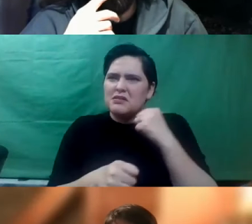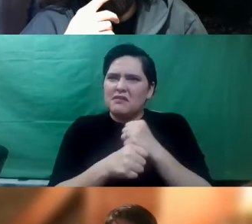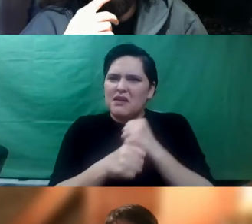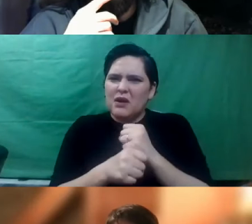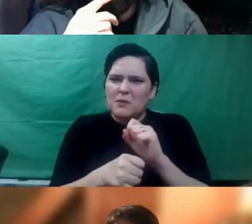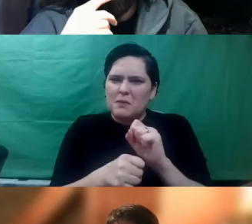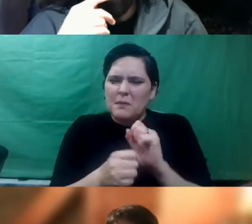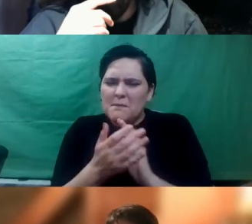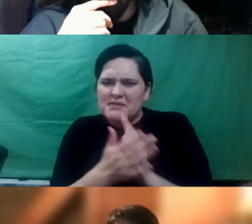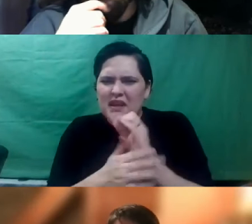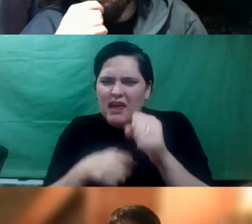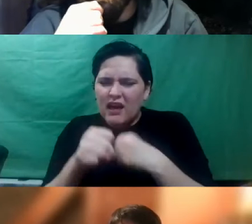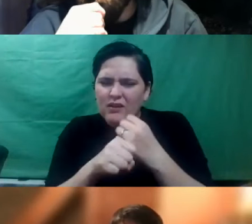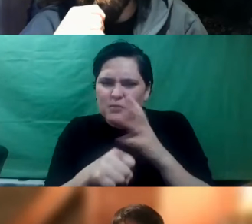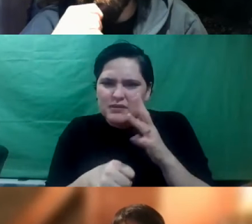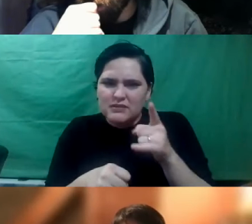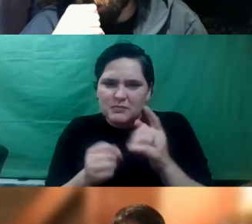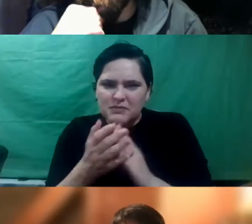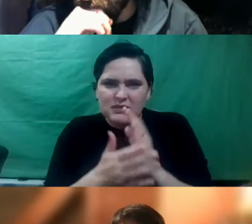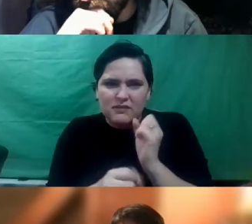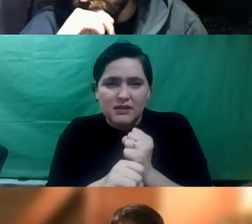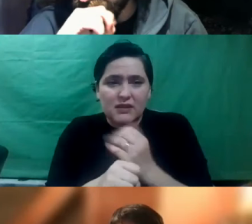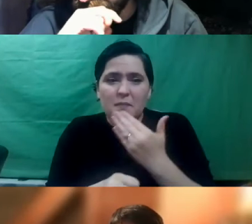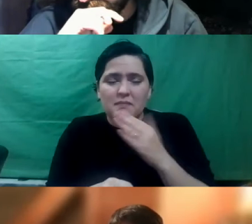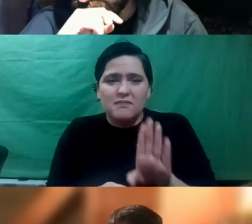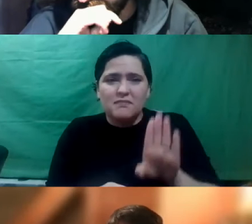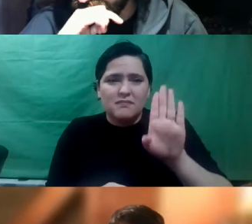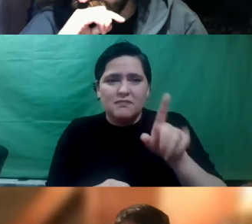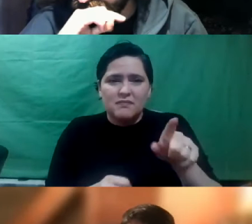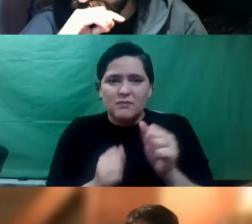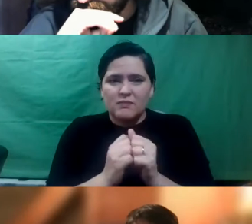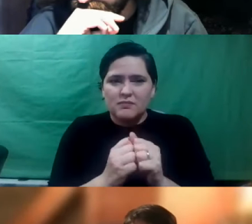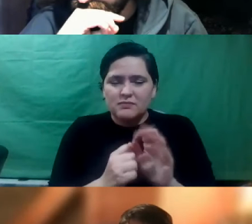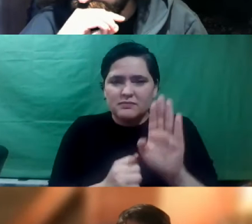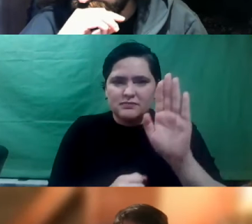año. también tenemos una mano levantada, Alberto Cuevas.